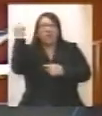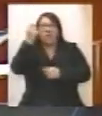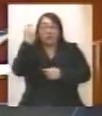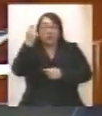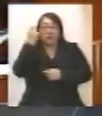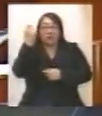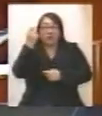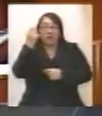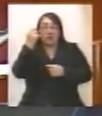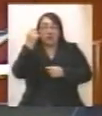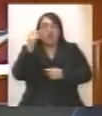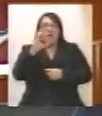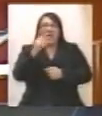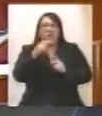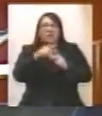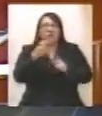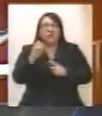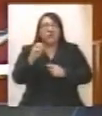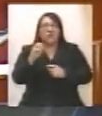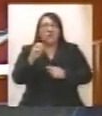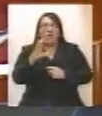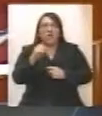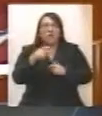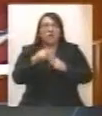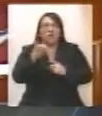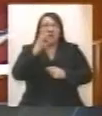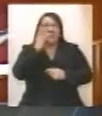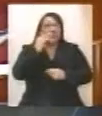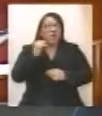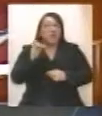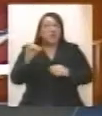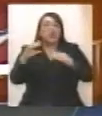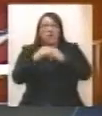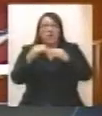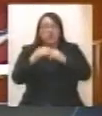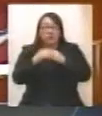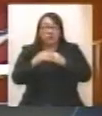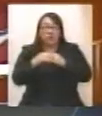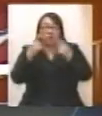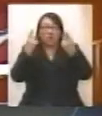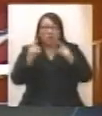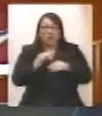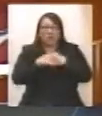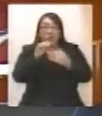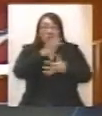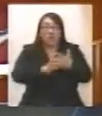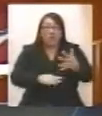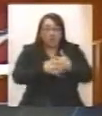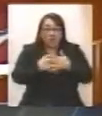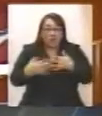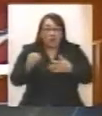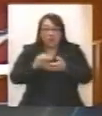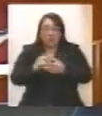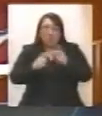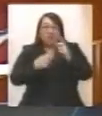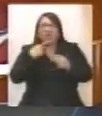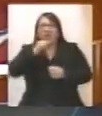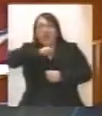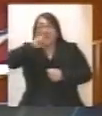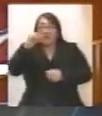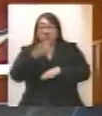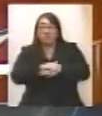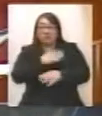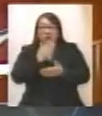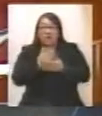Trujillo, Miguel Castro Castro, Chiclayo y Huacho. De acuerdo al cronograma del postor ganador,